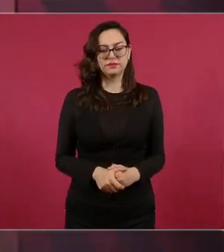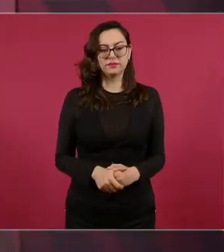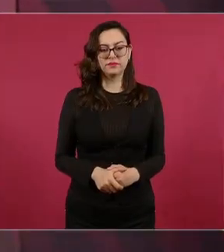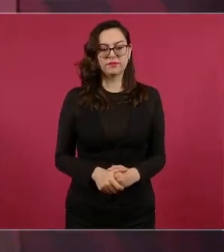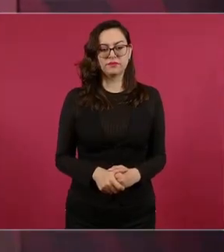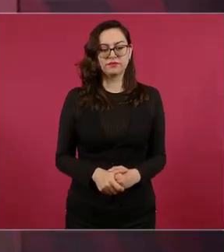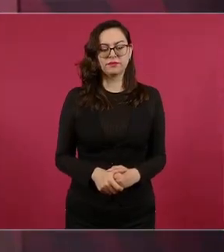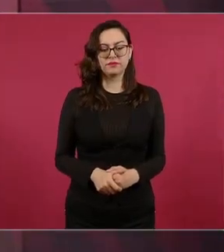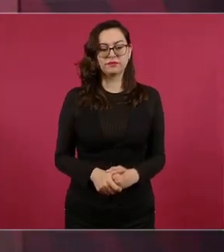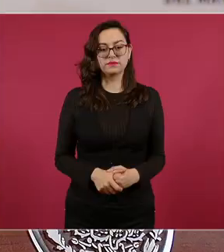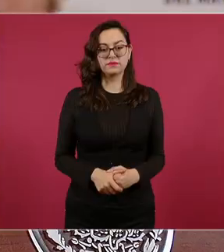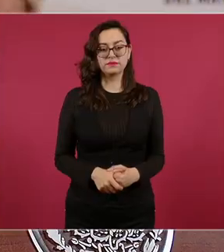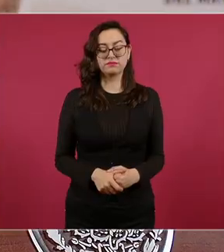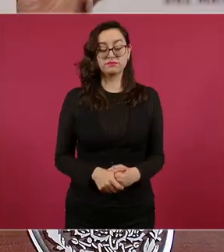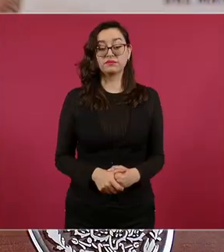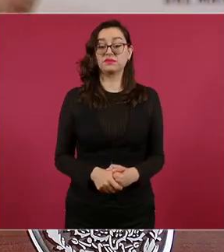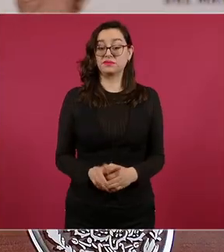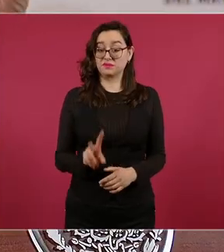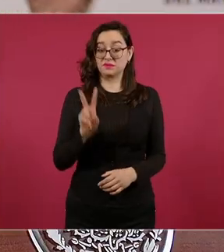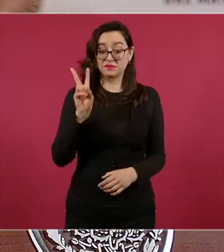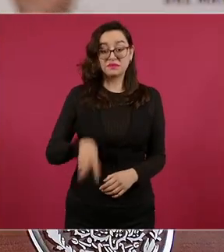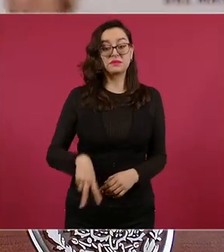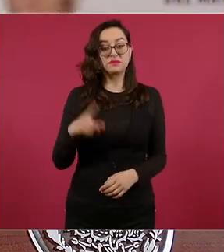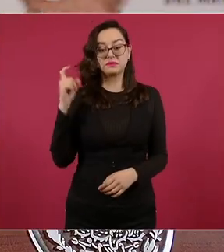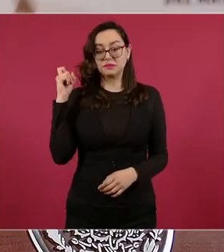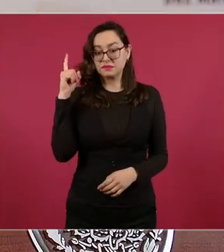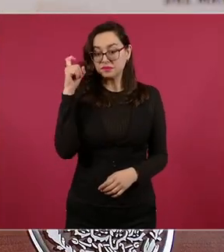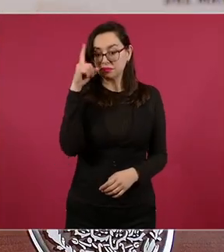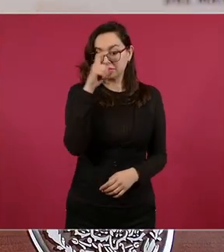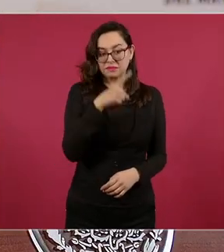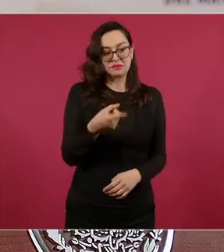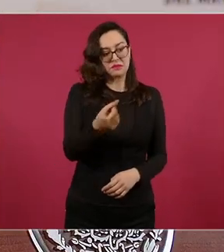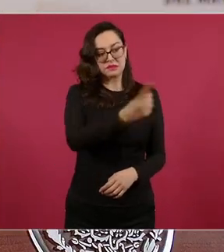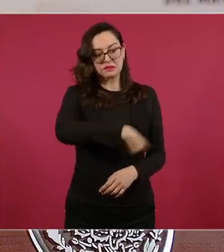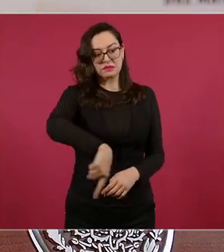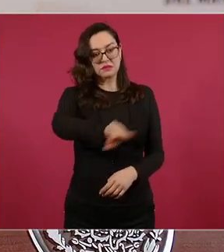lo que nos ha costado enfrentar a estas mafias,